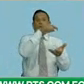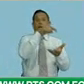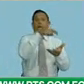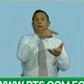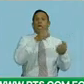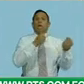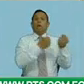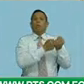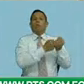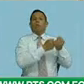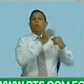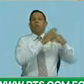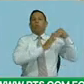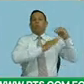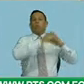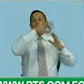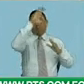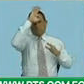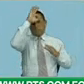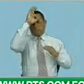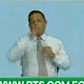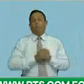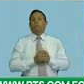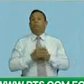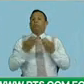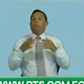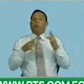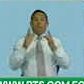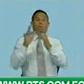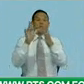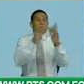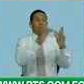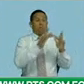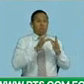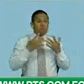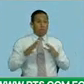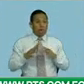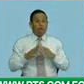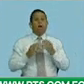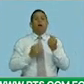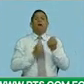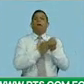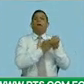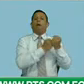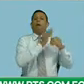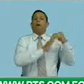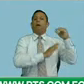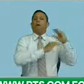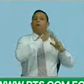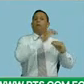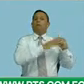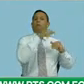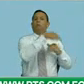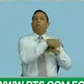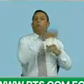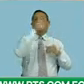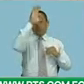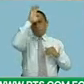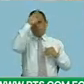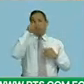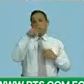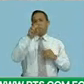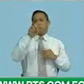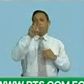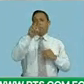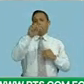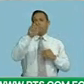Caracas. Contactos que posteriormente habrían servido para la construcción del hospital de Pedernales, hecho que se investiga por